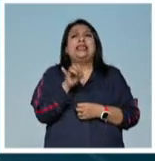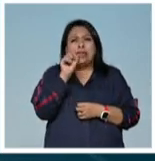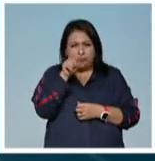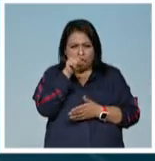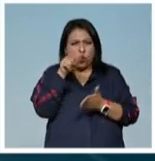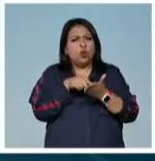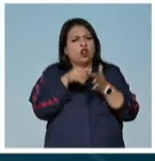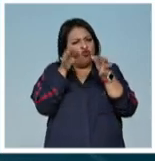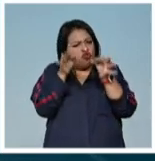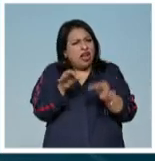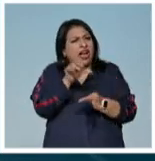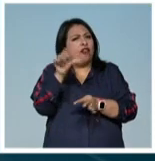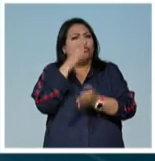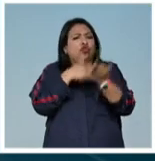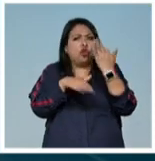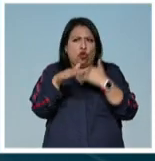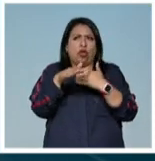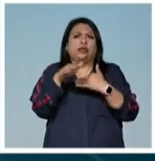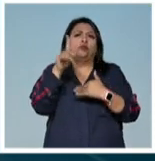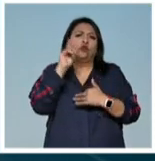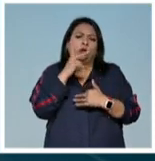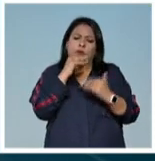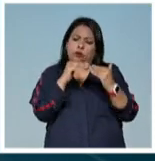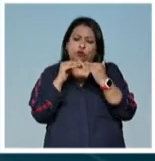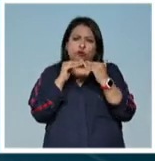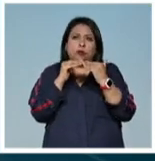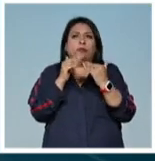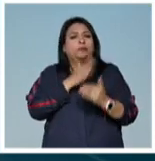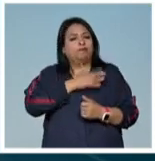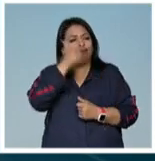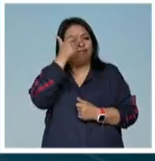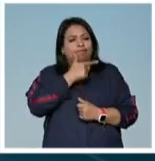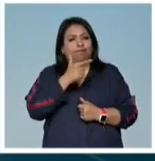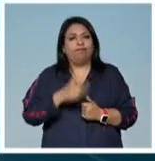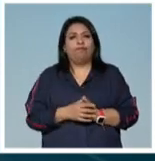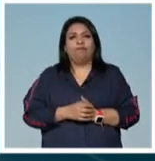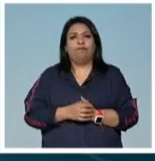lugar digno para todos y para todas. Muy buenas noches.